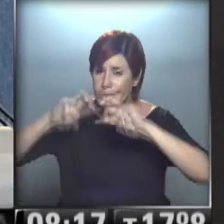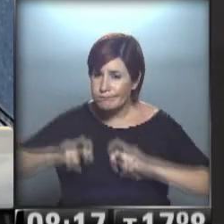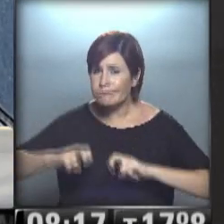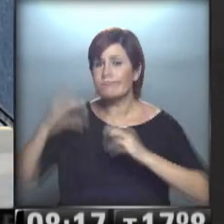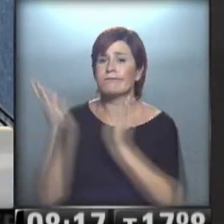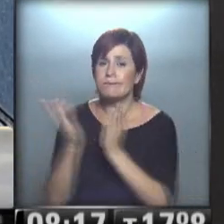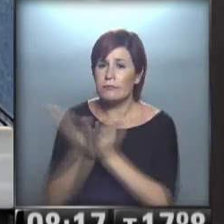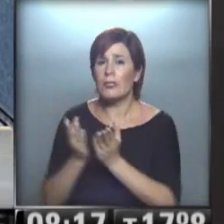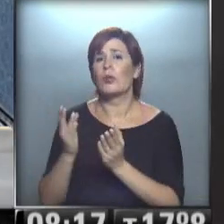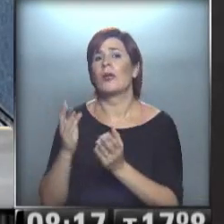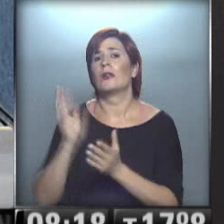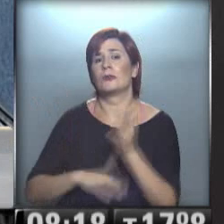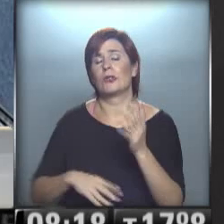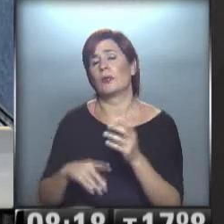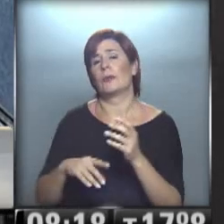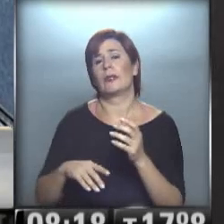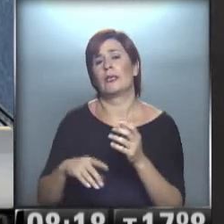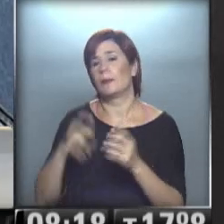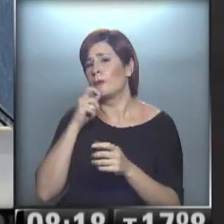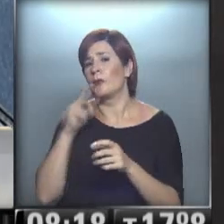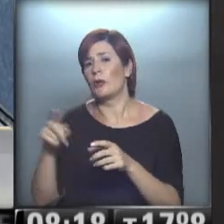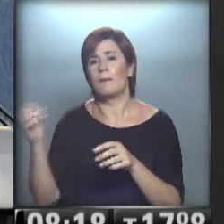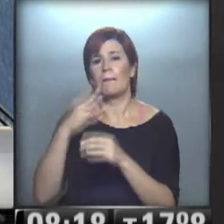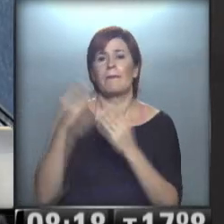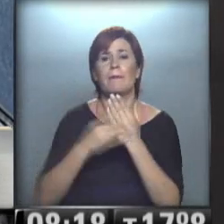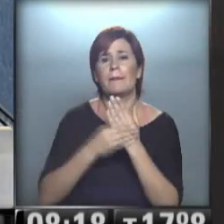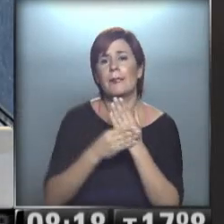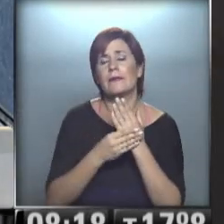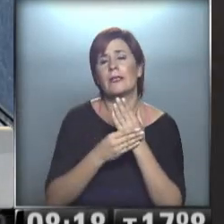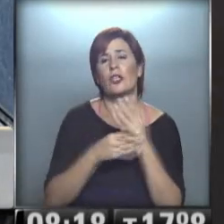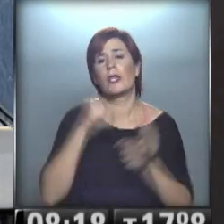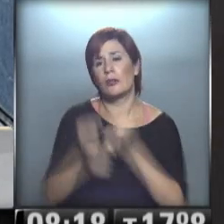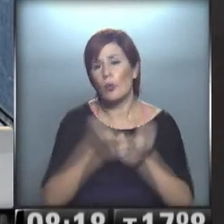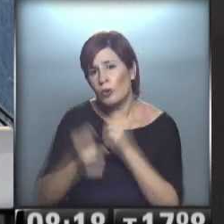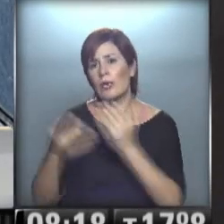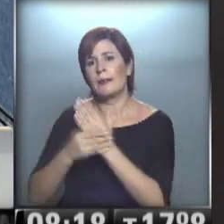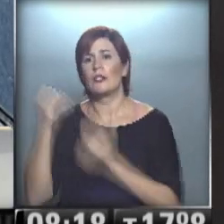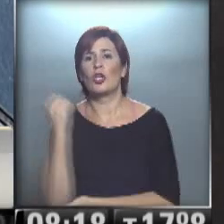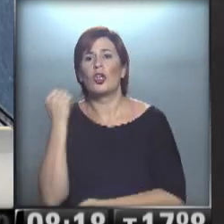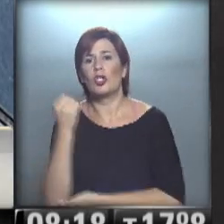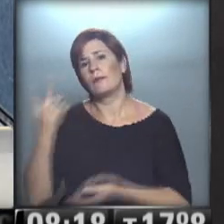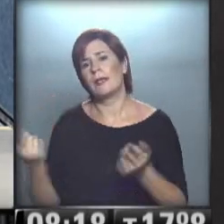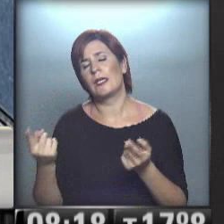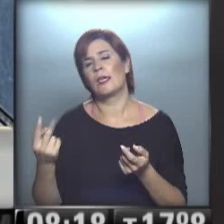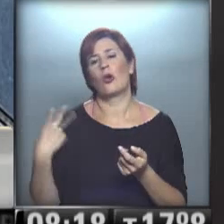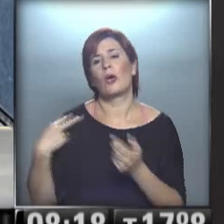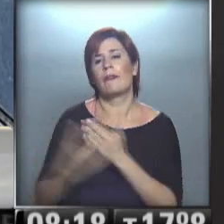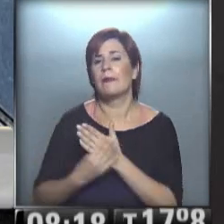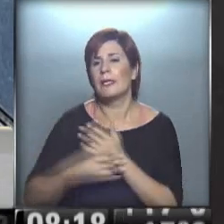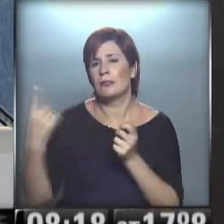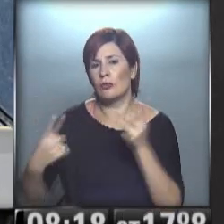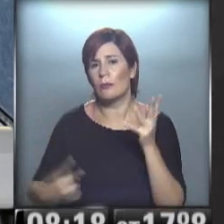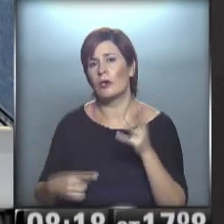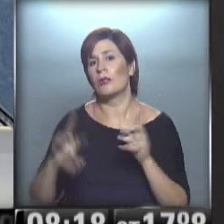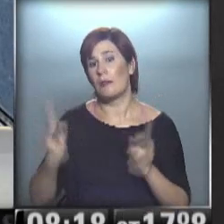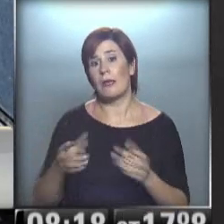vista de las comunicaciones que puedan existir al Ministerio de Industria, al Ministerio de Economía, a la misma Jefatura de Gabinete de Ministros, a distintas áreas del Gobierno e inclusive al Ministerio